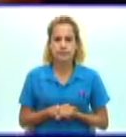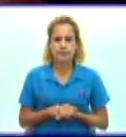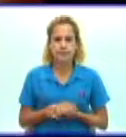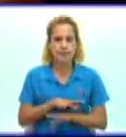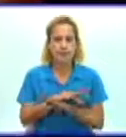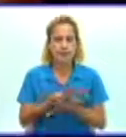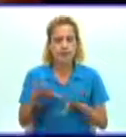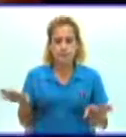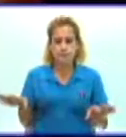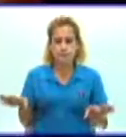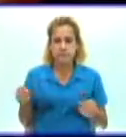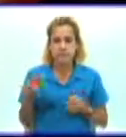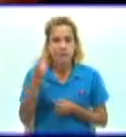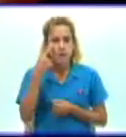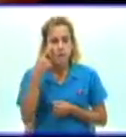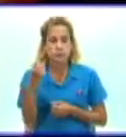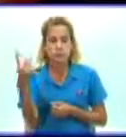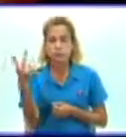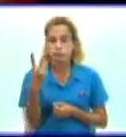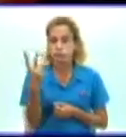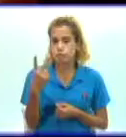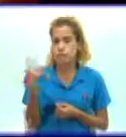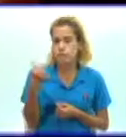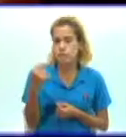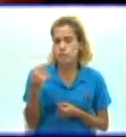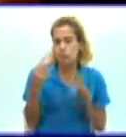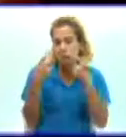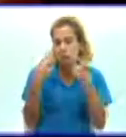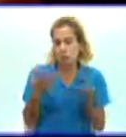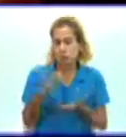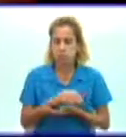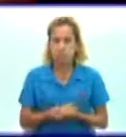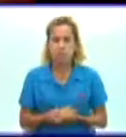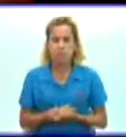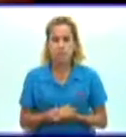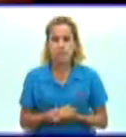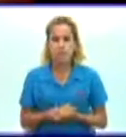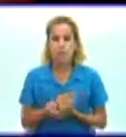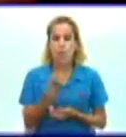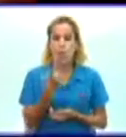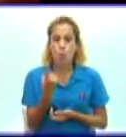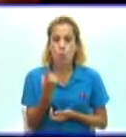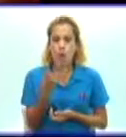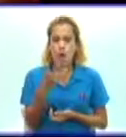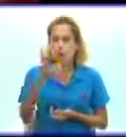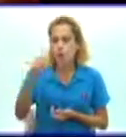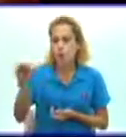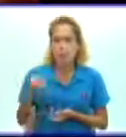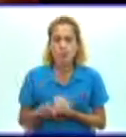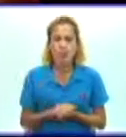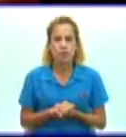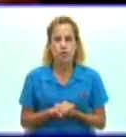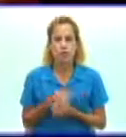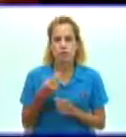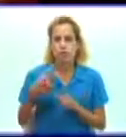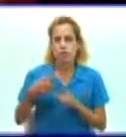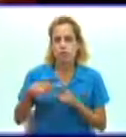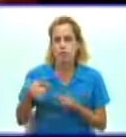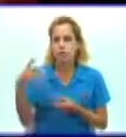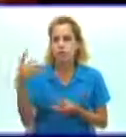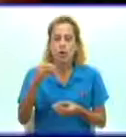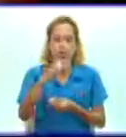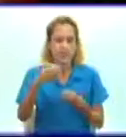Hasta aquí ya hemos visto dos actividades interesantes, es decir, un ejercicio de numeración y dos actividades, dos